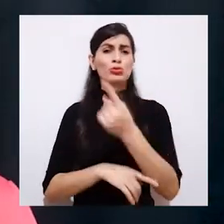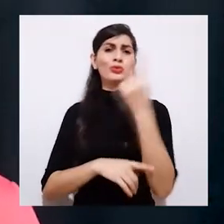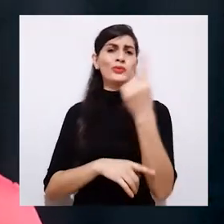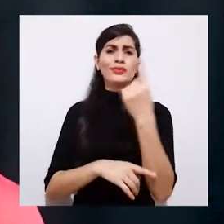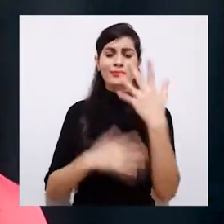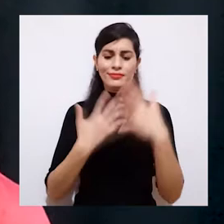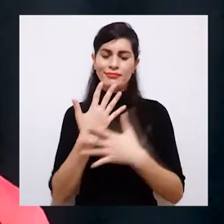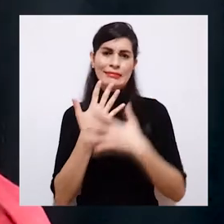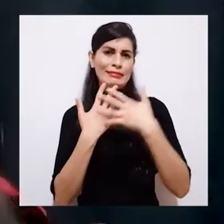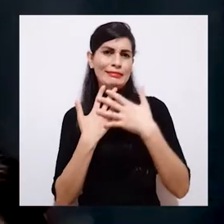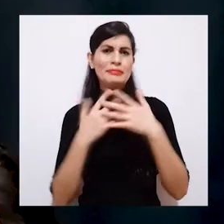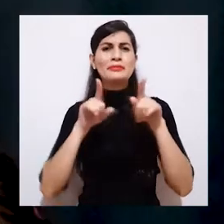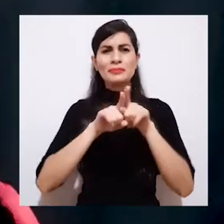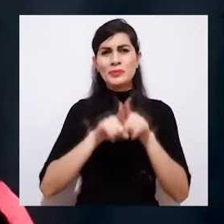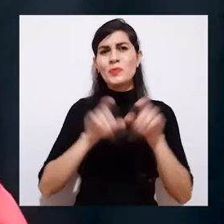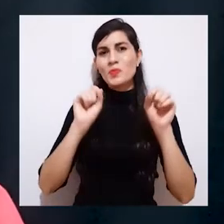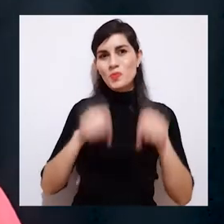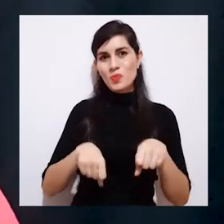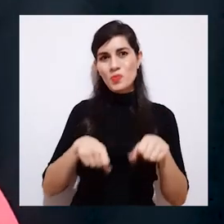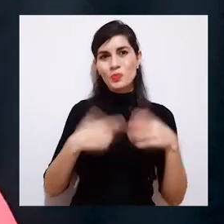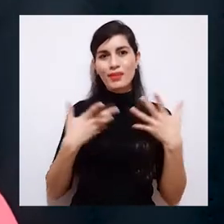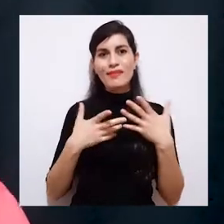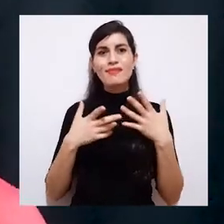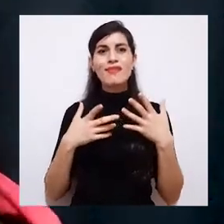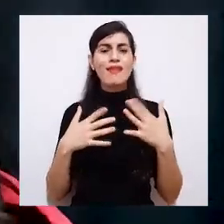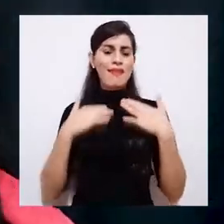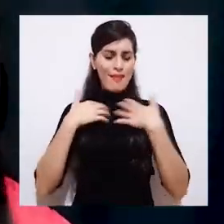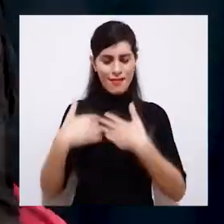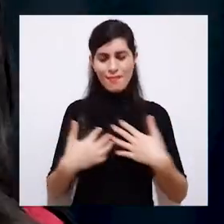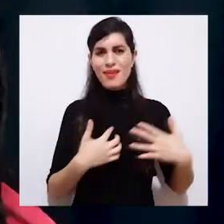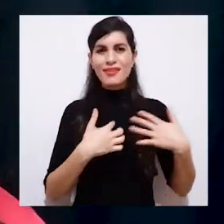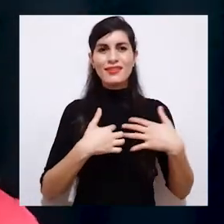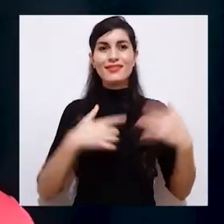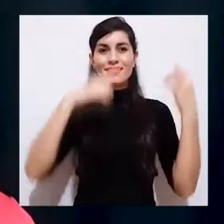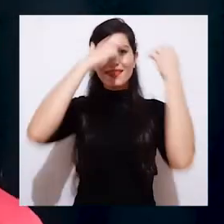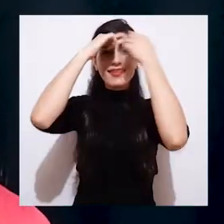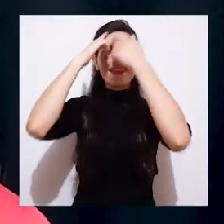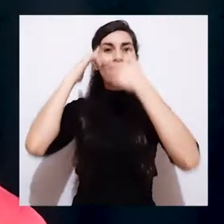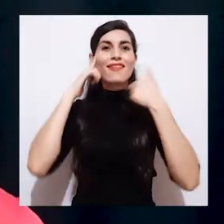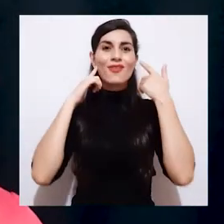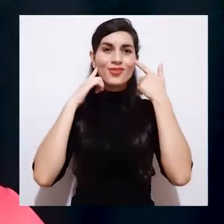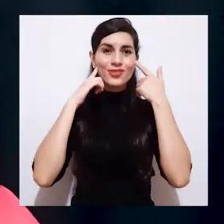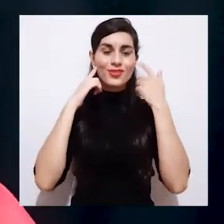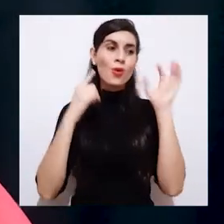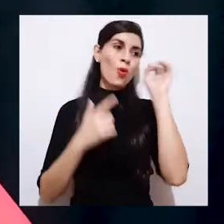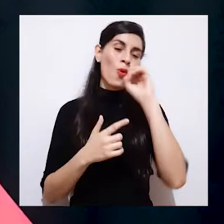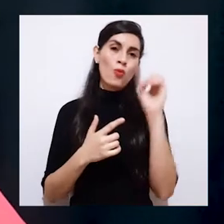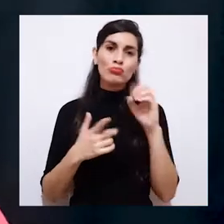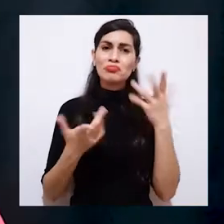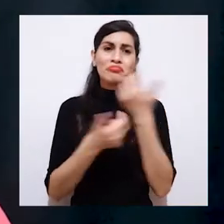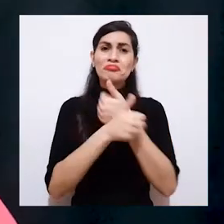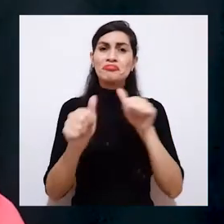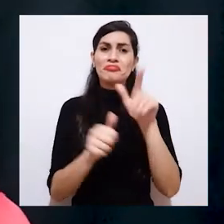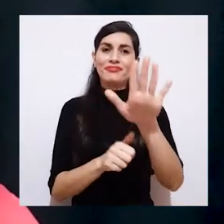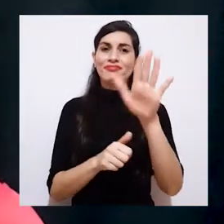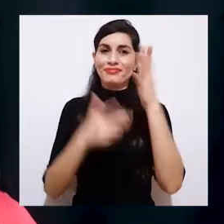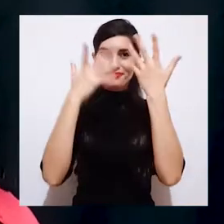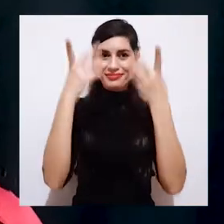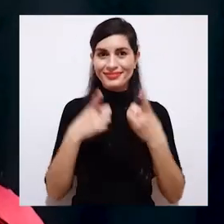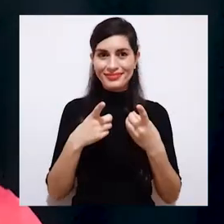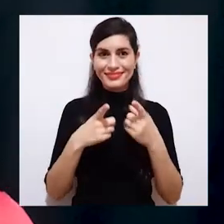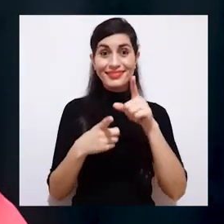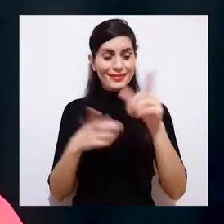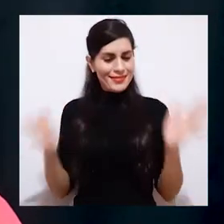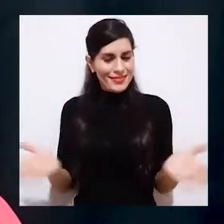hacer ese efecto en la mano, se lo pueden hacer en el pecho, en el rostro, en cualquier parte que ustedes deseen. Lo importante es que se